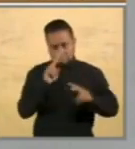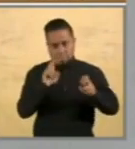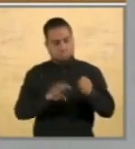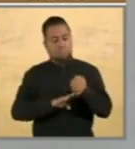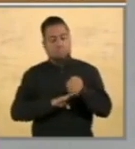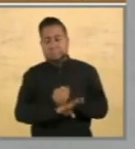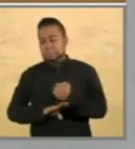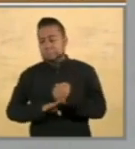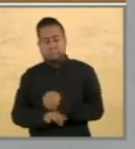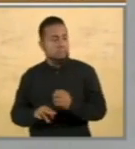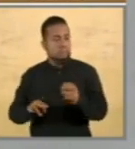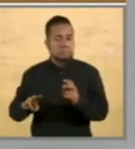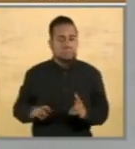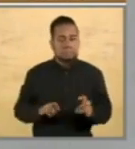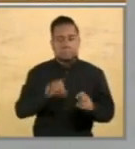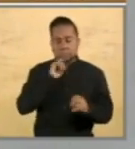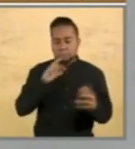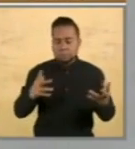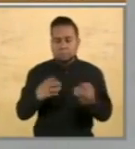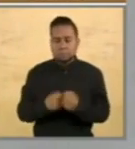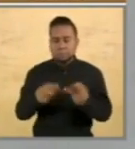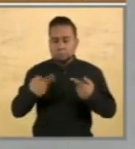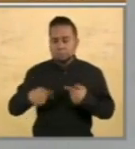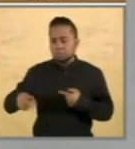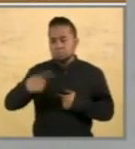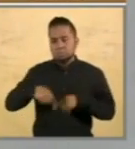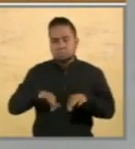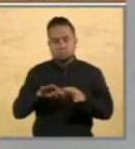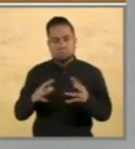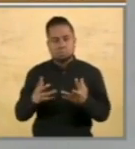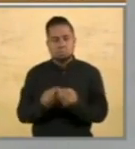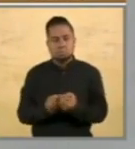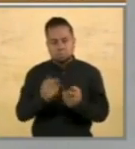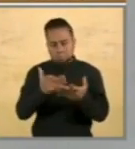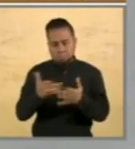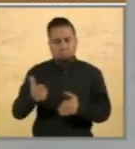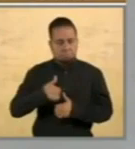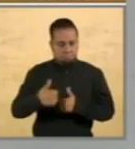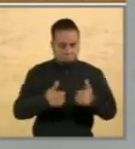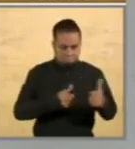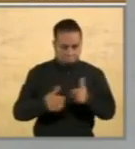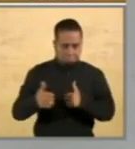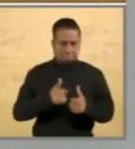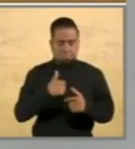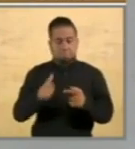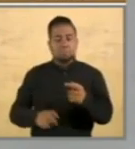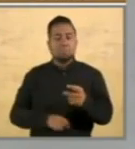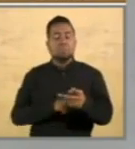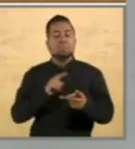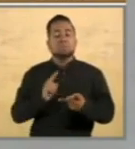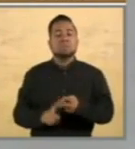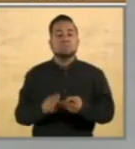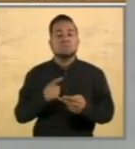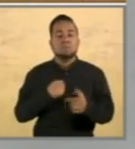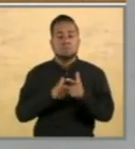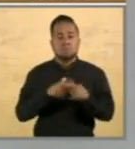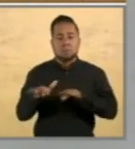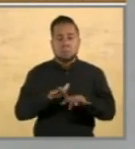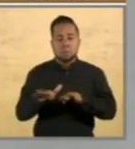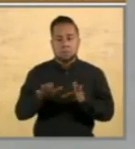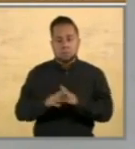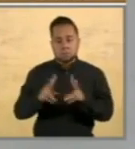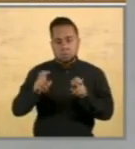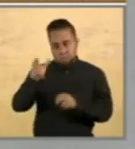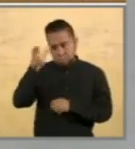prevención y trabajando con la ciudadanía desde territorio segundo estamos trabajando en